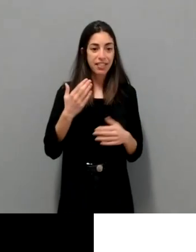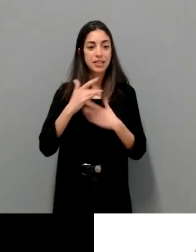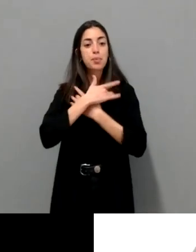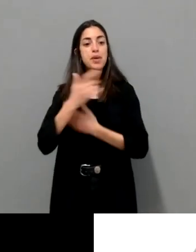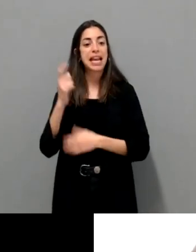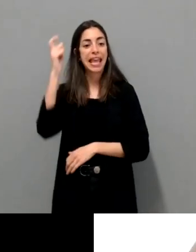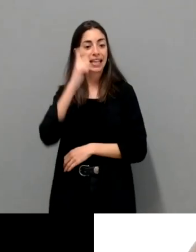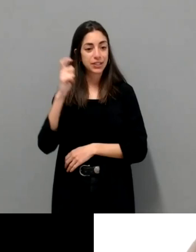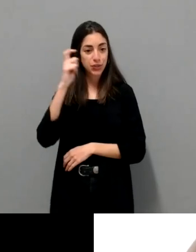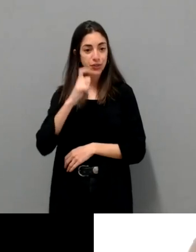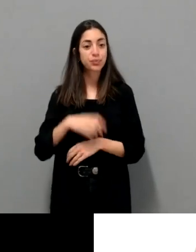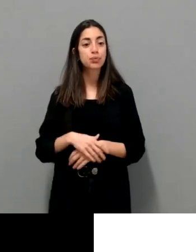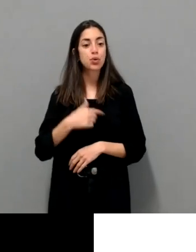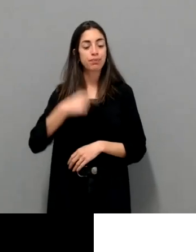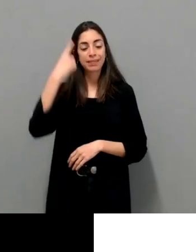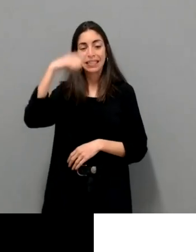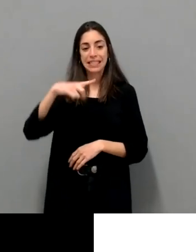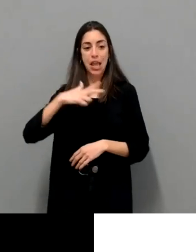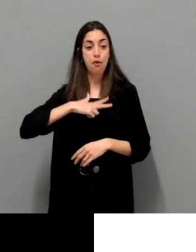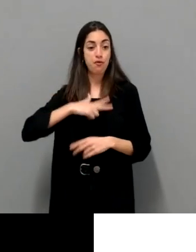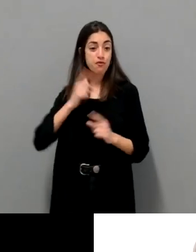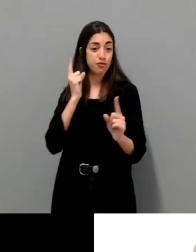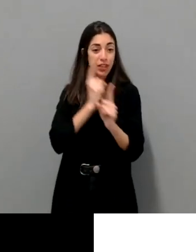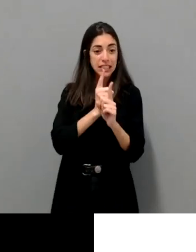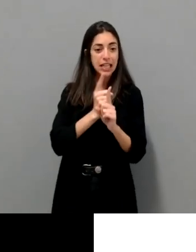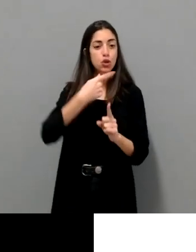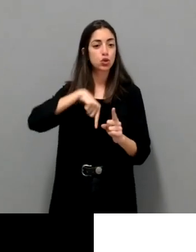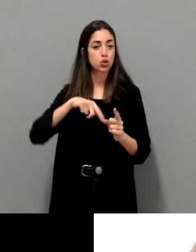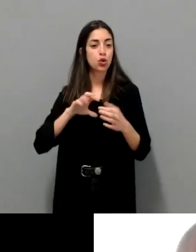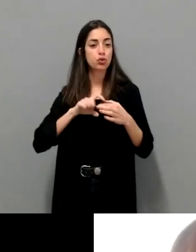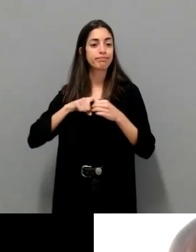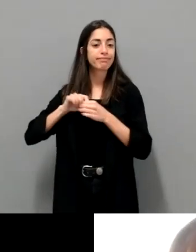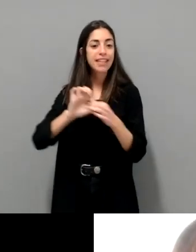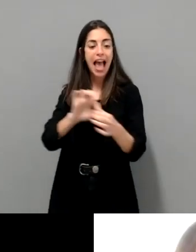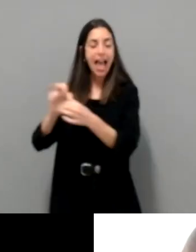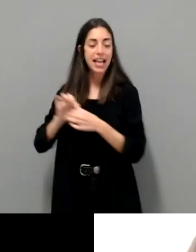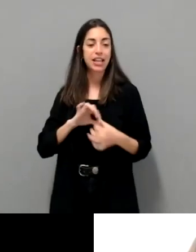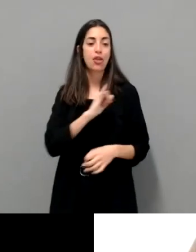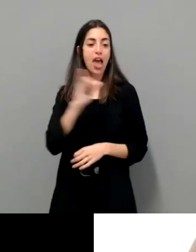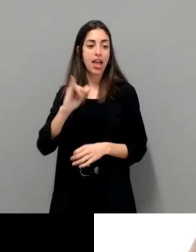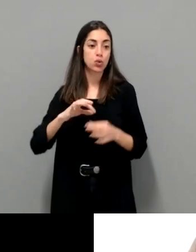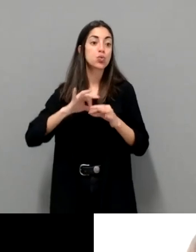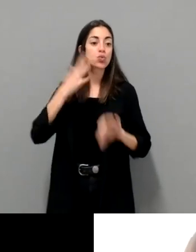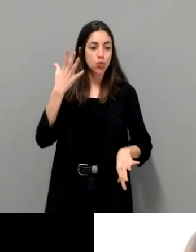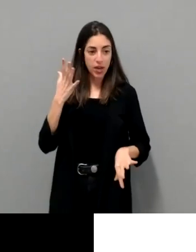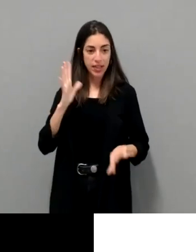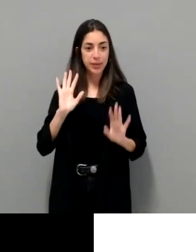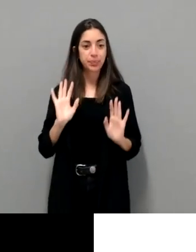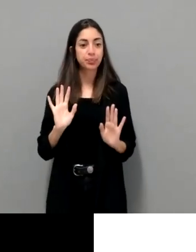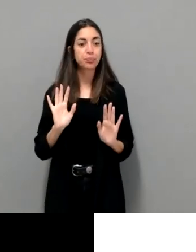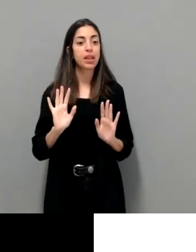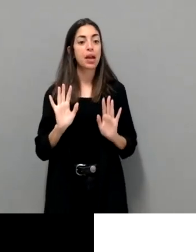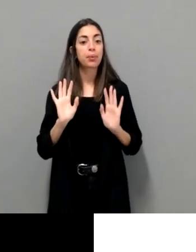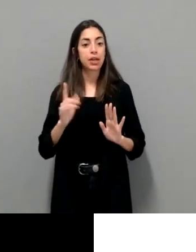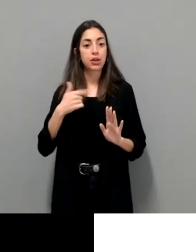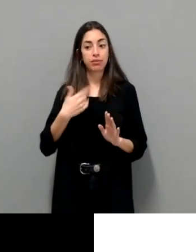Sé que en Fiscalía tenemos aliado, afortunadamente, y se lo decía